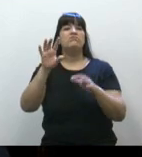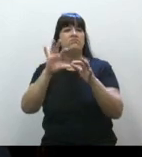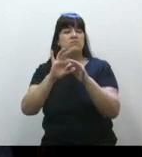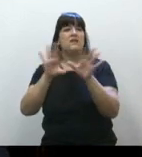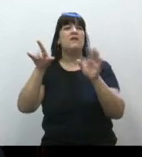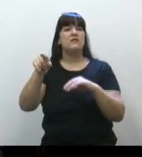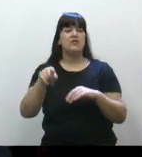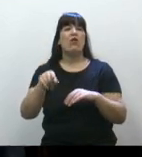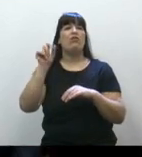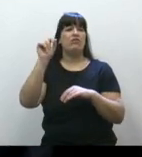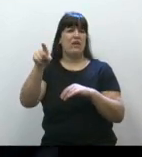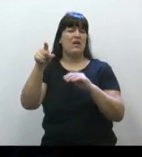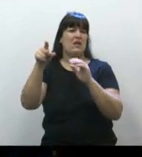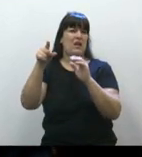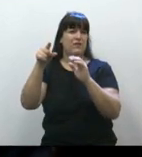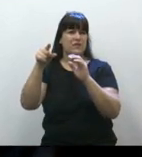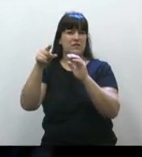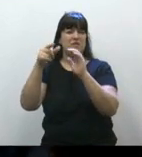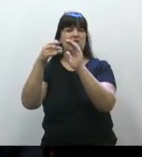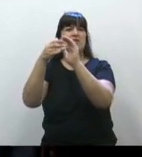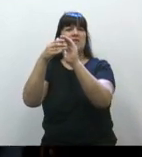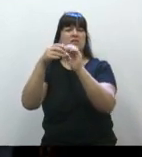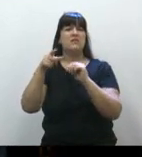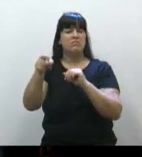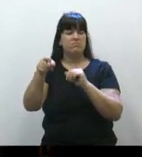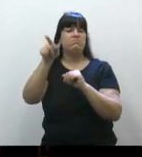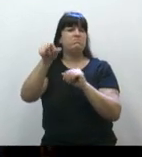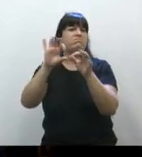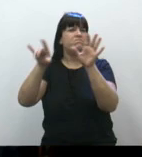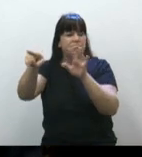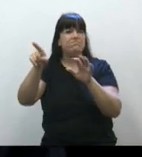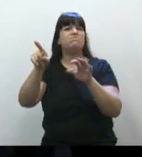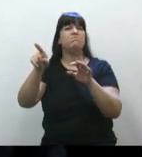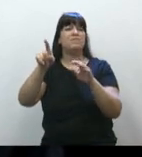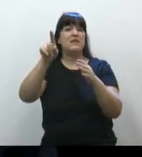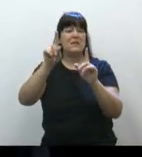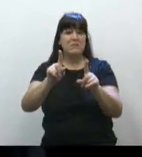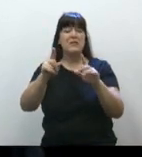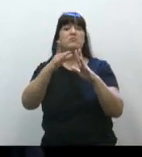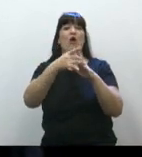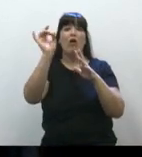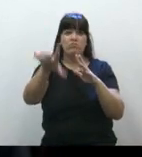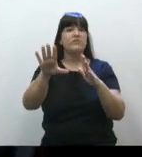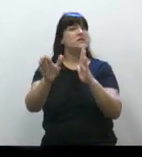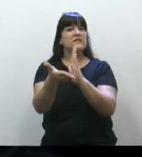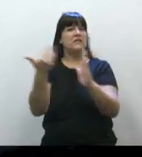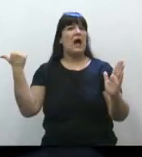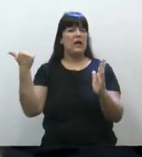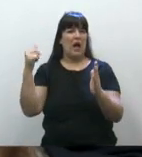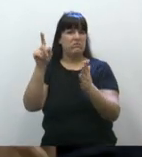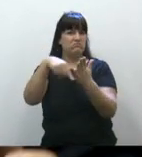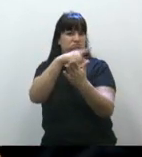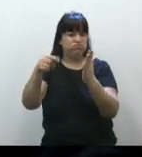nacionalista católica es derogar la ley de divorcio vincular no me quiero